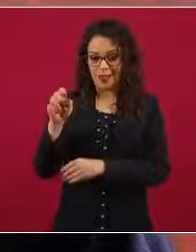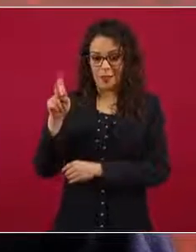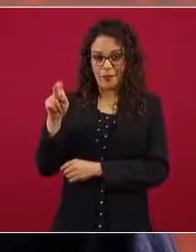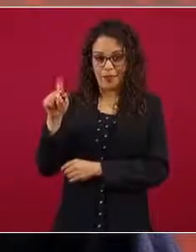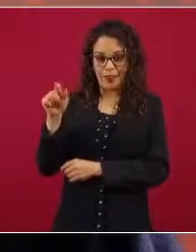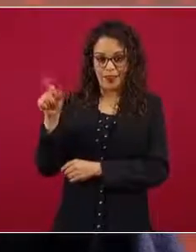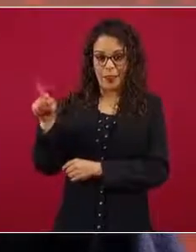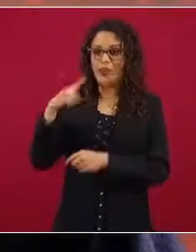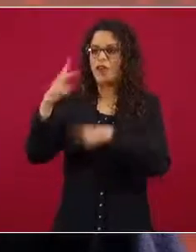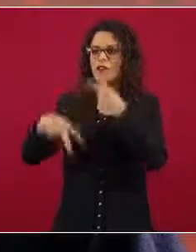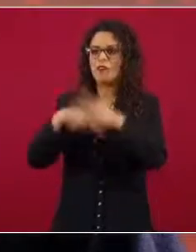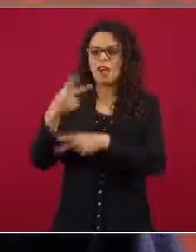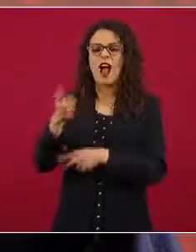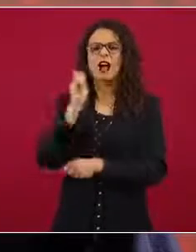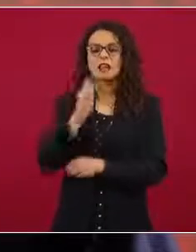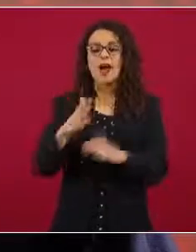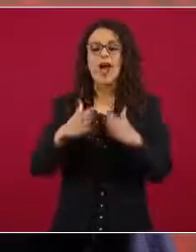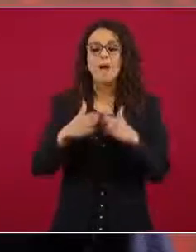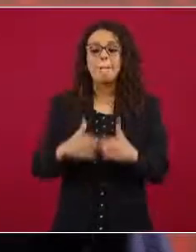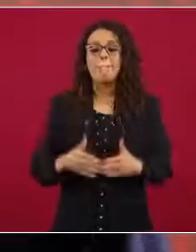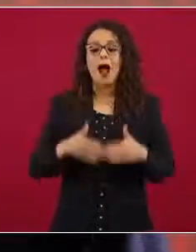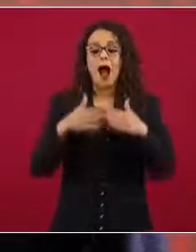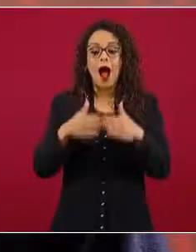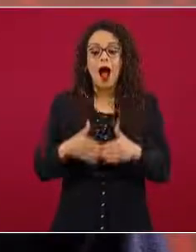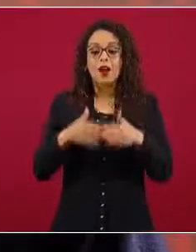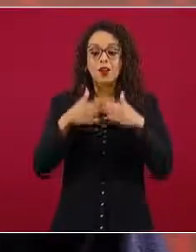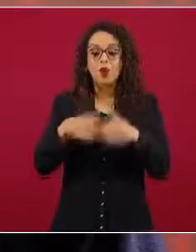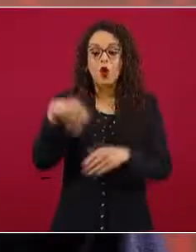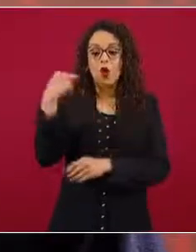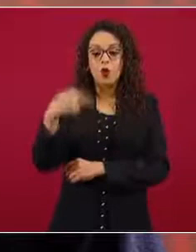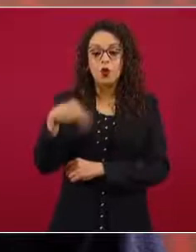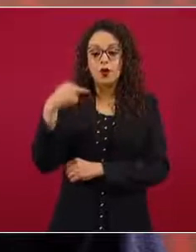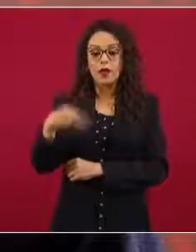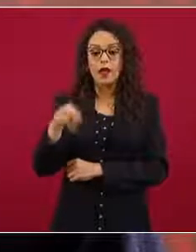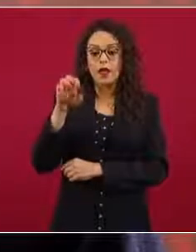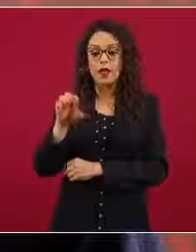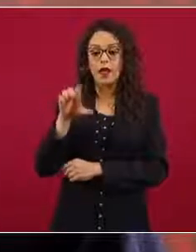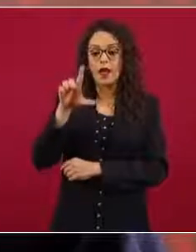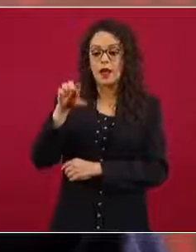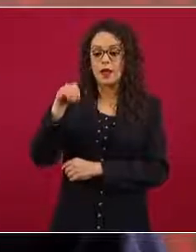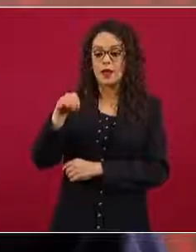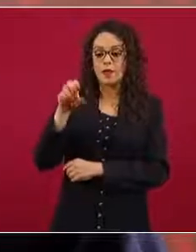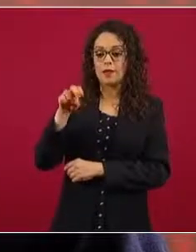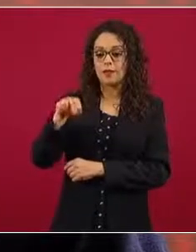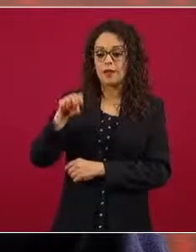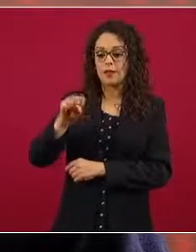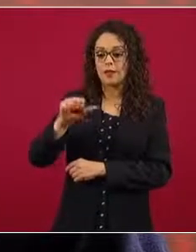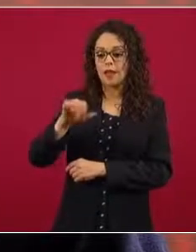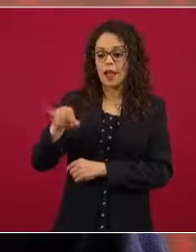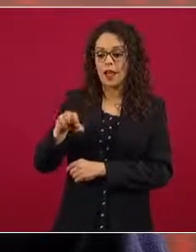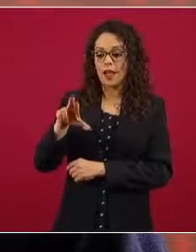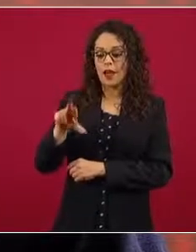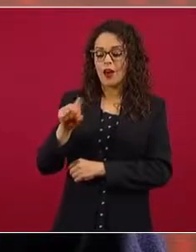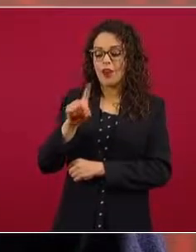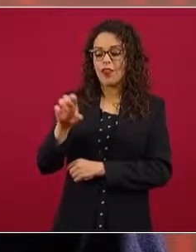Llegaba a un barco que se llamaba El Mensajero de la Salud.